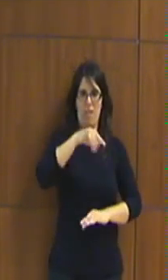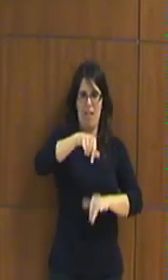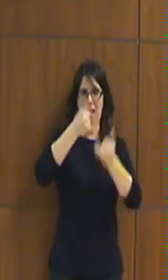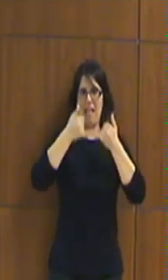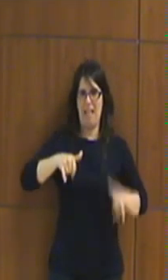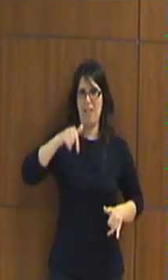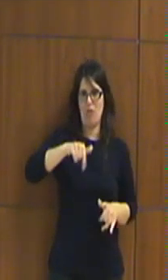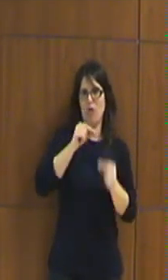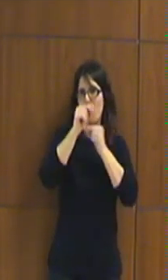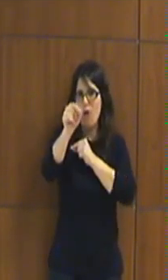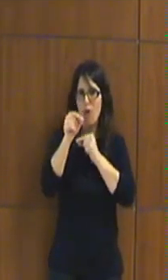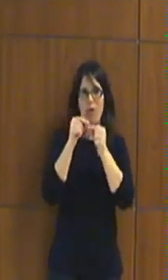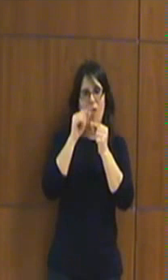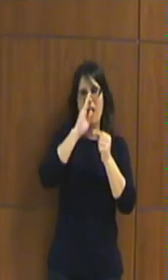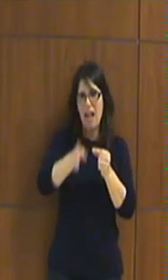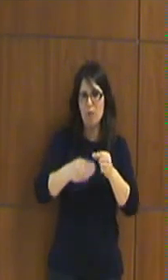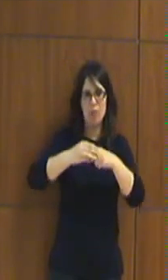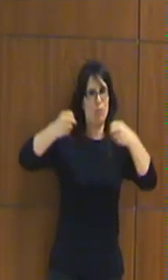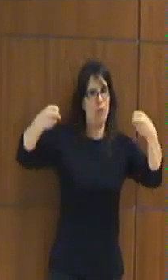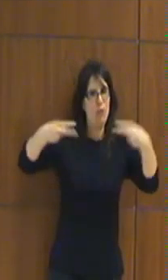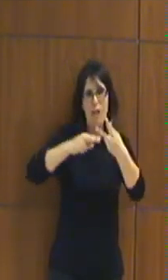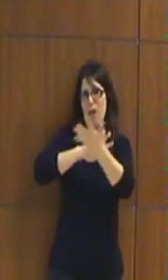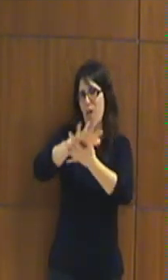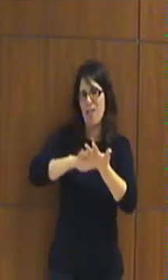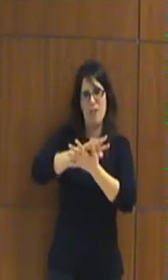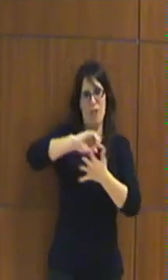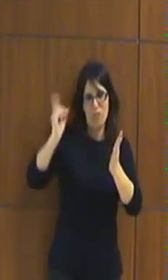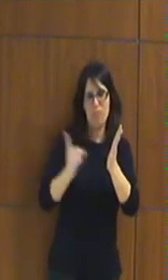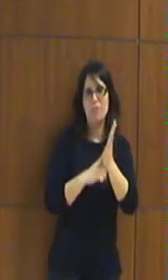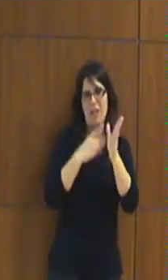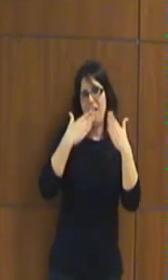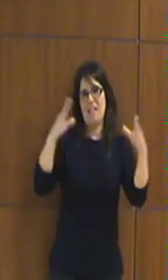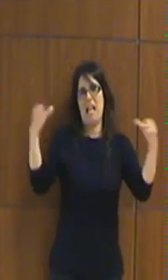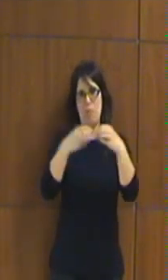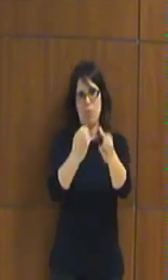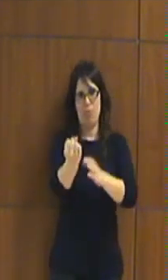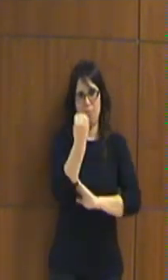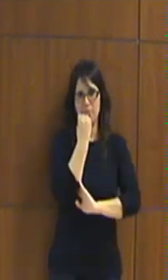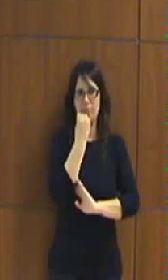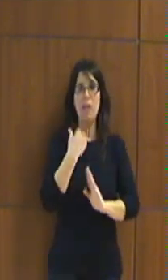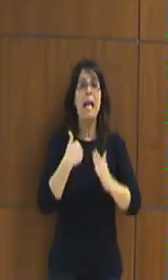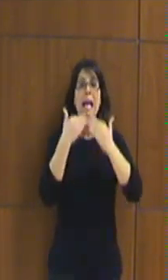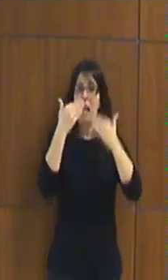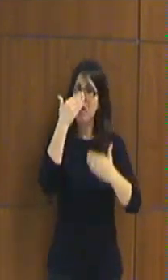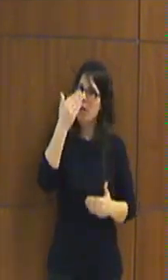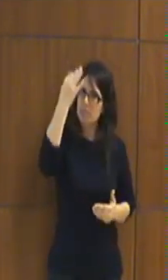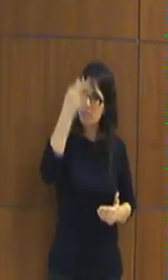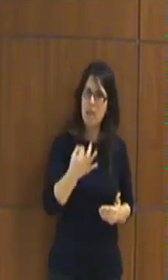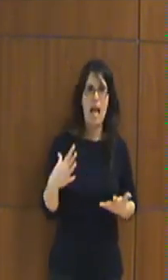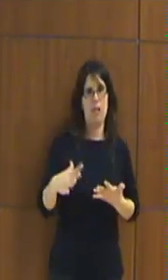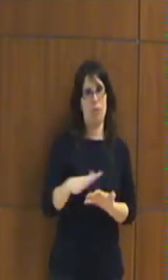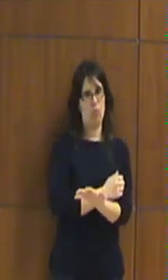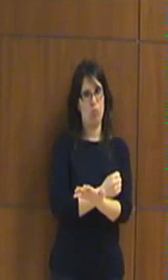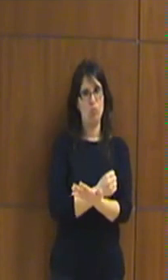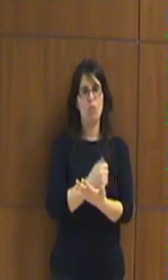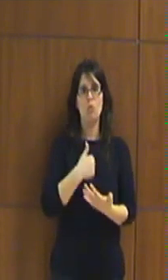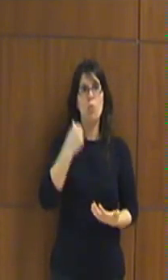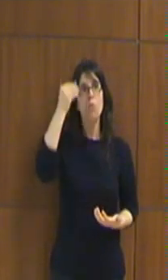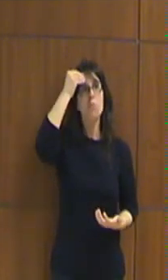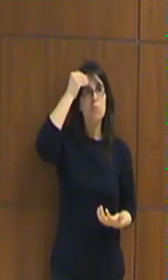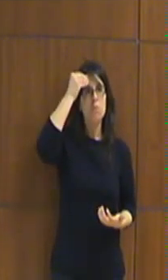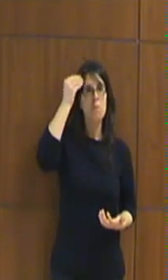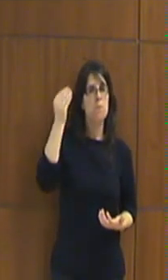evento en streaming, directo, subtitulado, lengua de signos, etcétera. Gracias de verdad a todos. Creo que